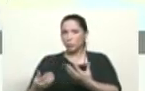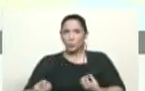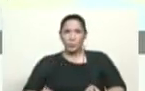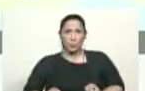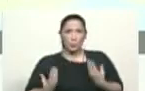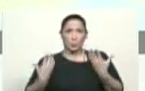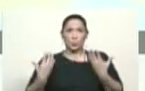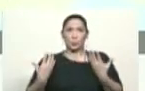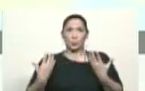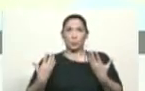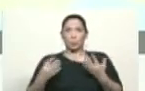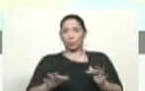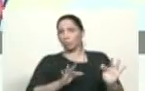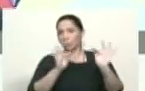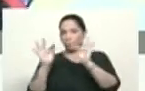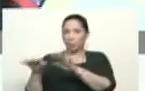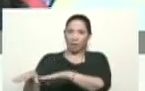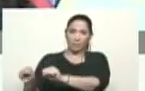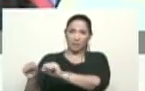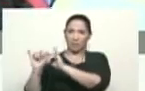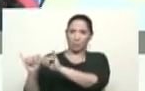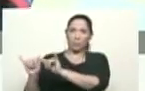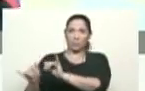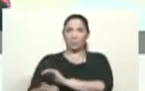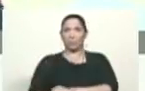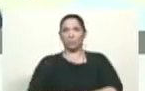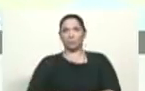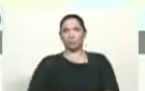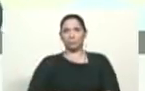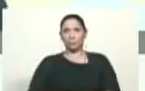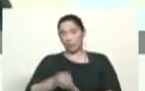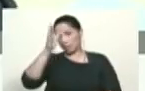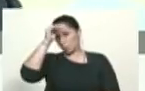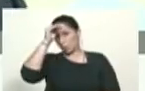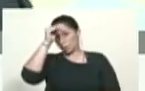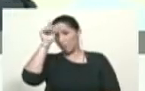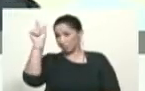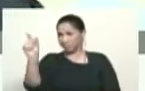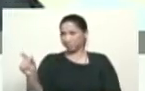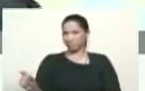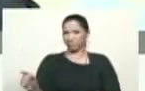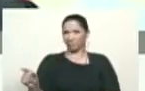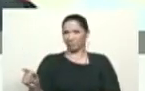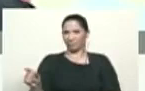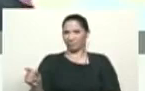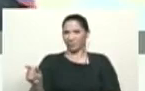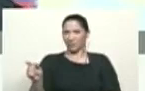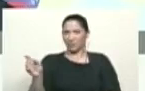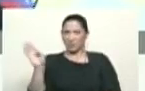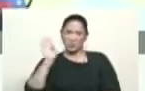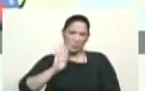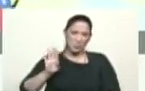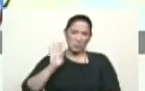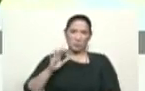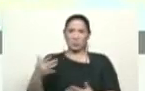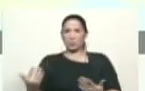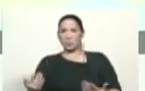la encarnación del capitalismo mismo. Donald Trump es así, déspota, racista,